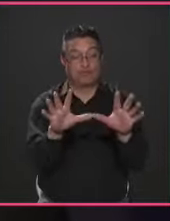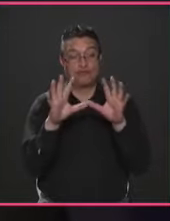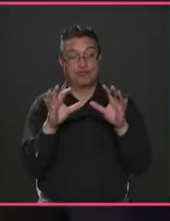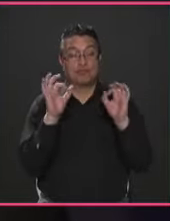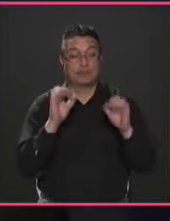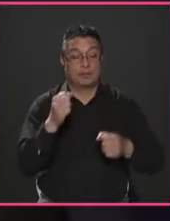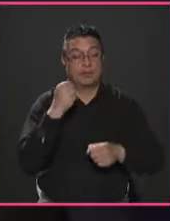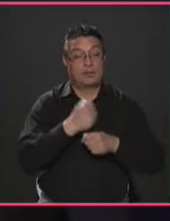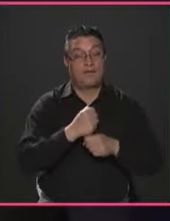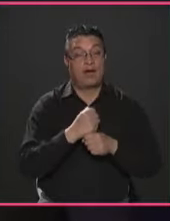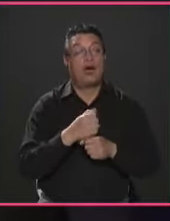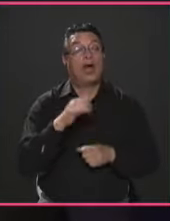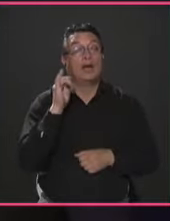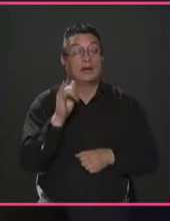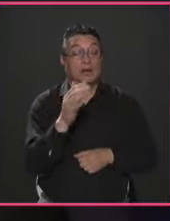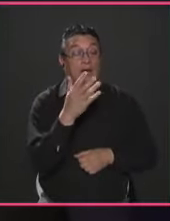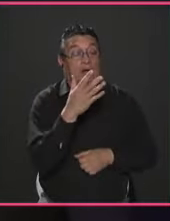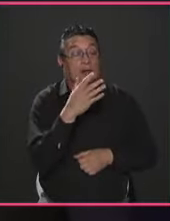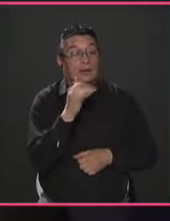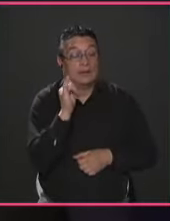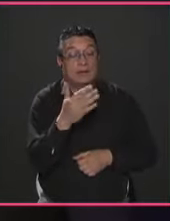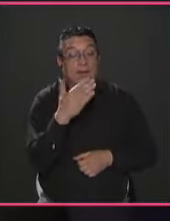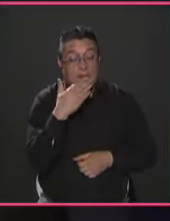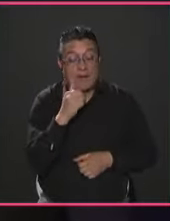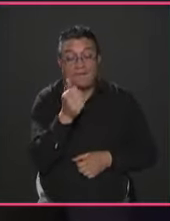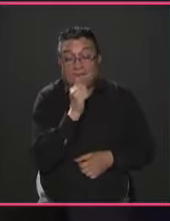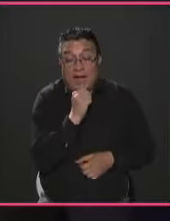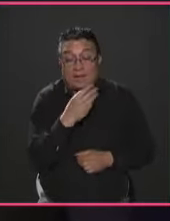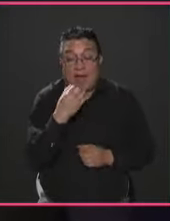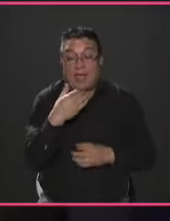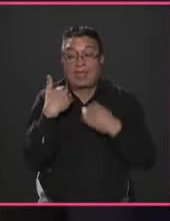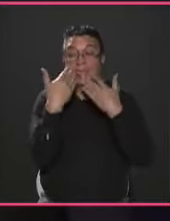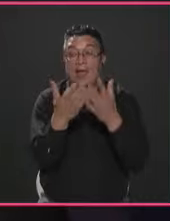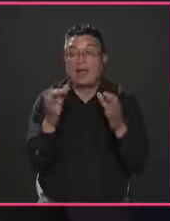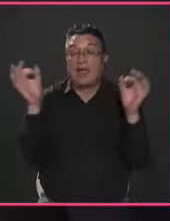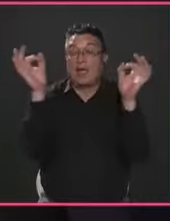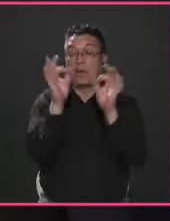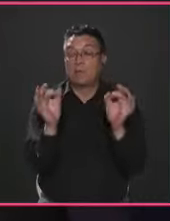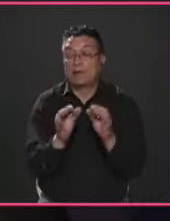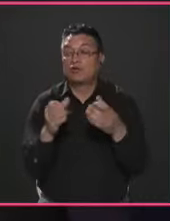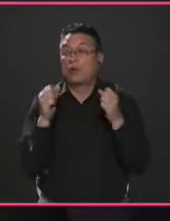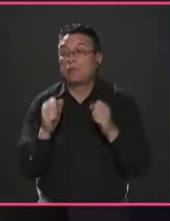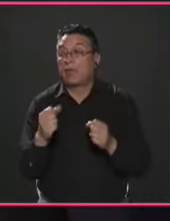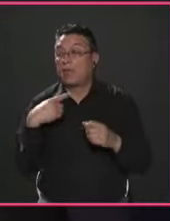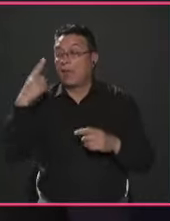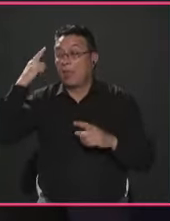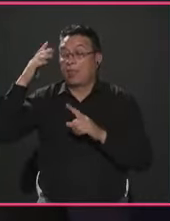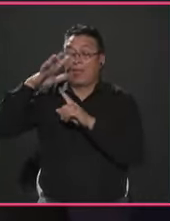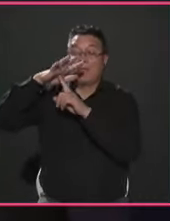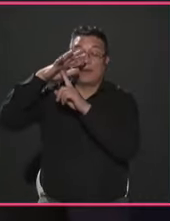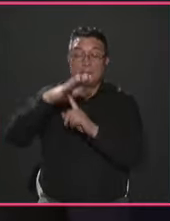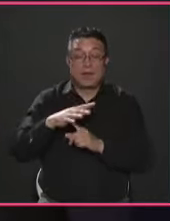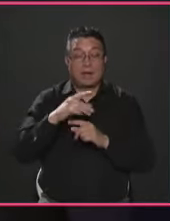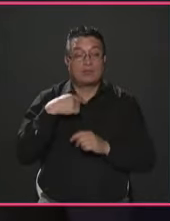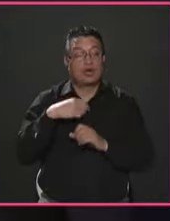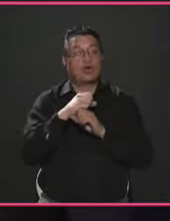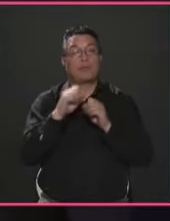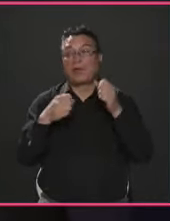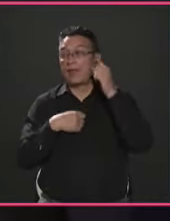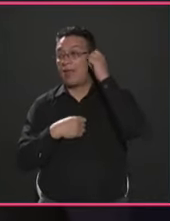creándose y aún así no tenemos la explicación podemos discriminar pero no podemos entender